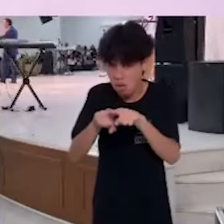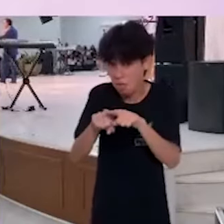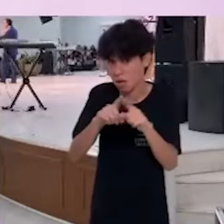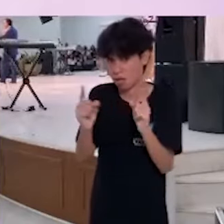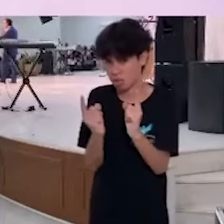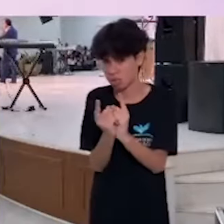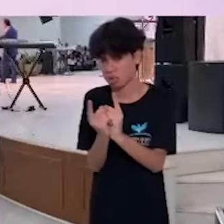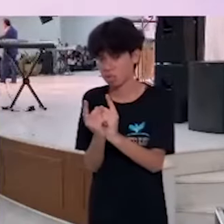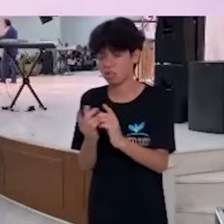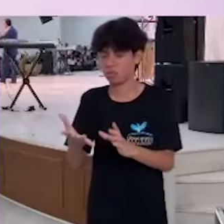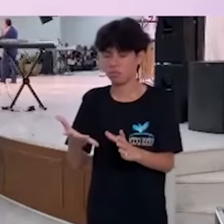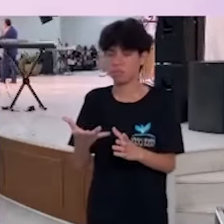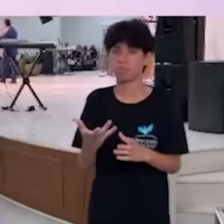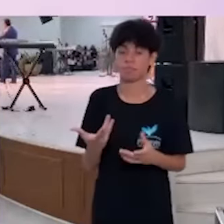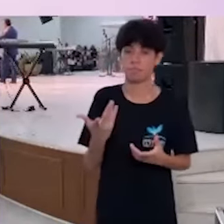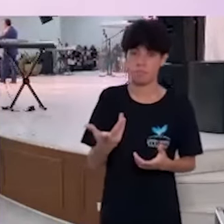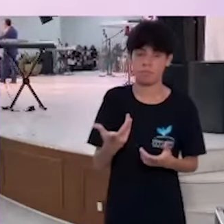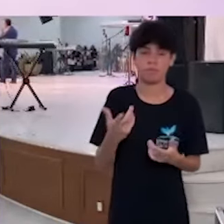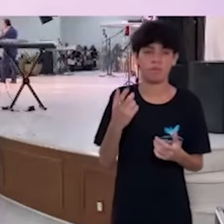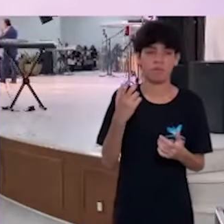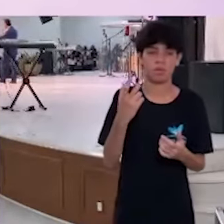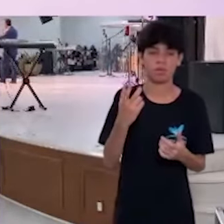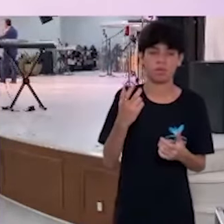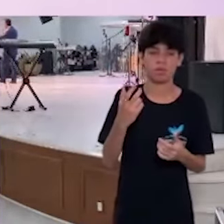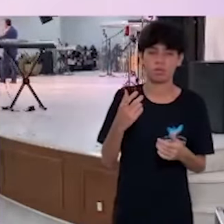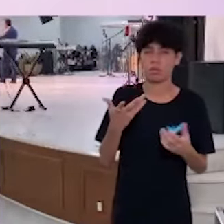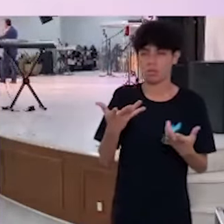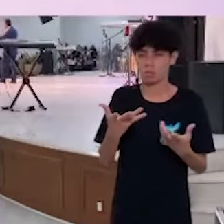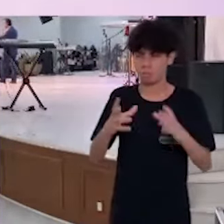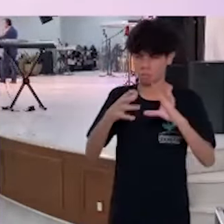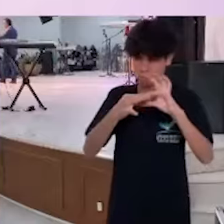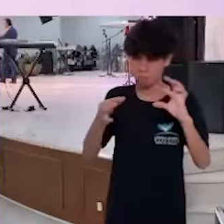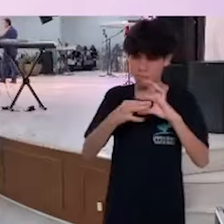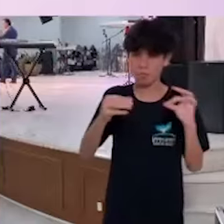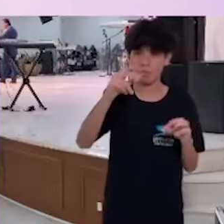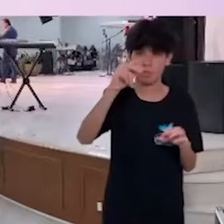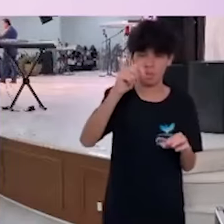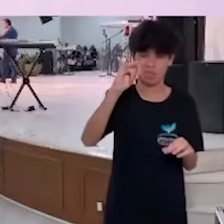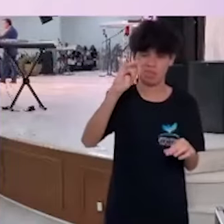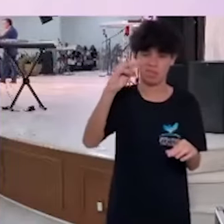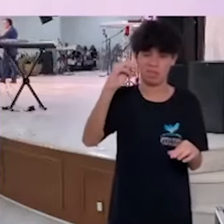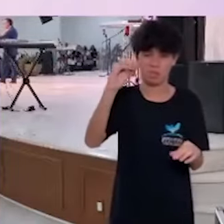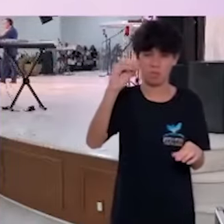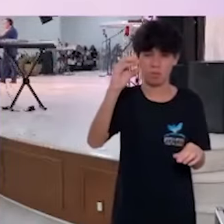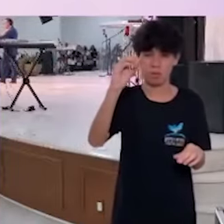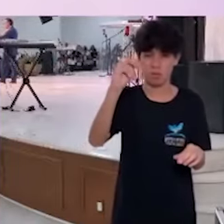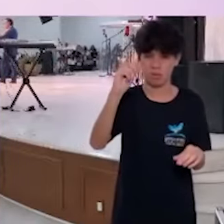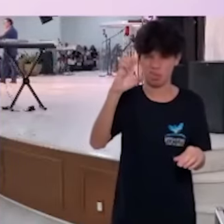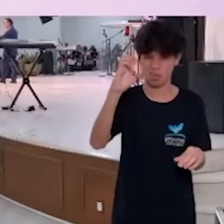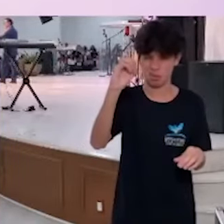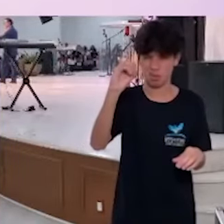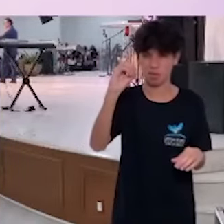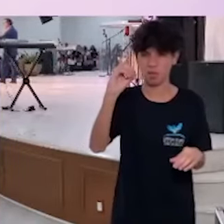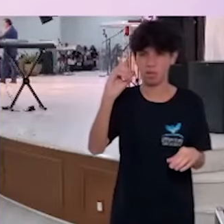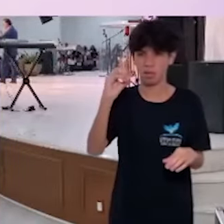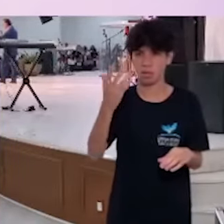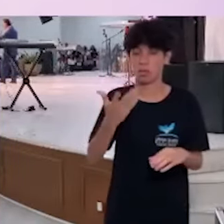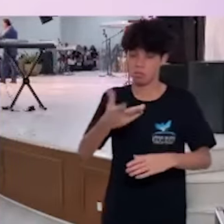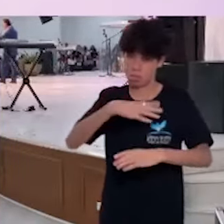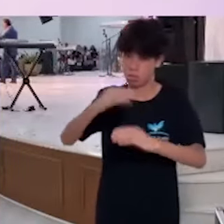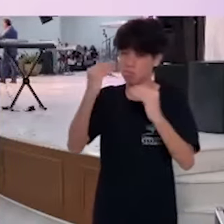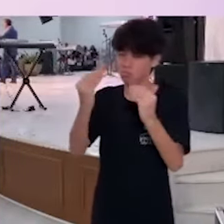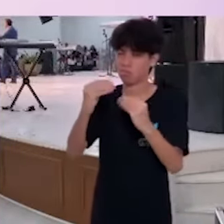a Timoteo que no debía rebasarlo, porque él era el pastor de la iglesia. Y